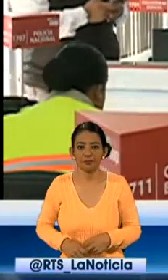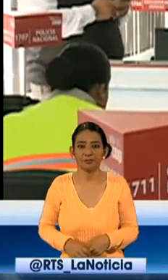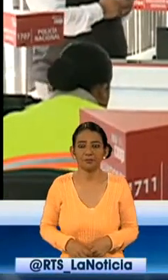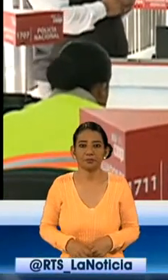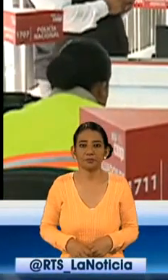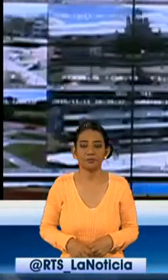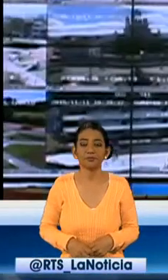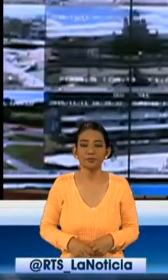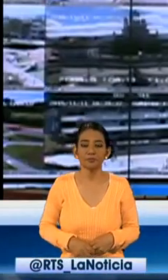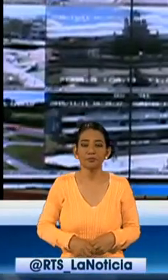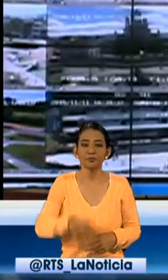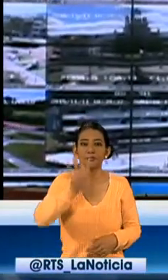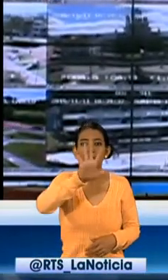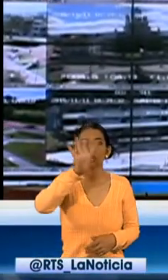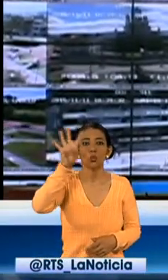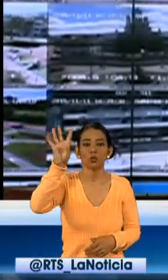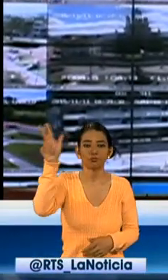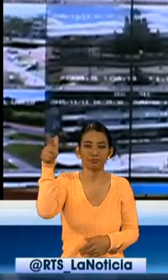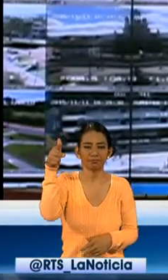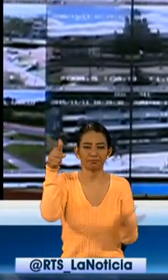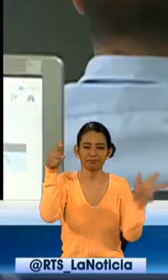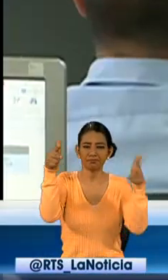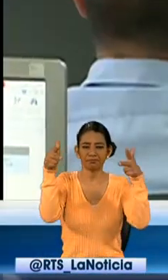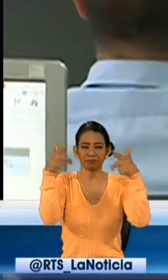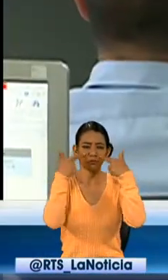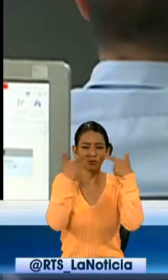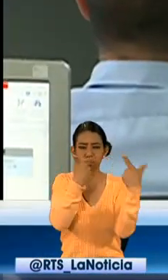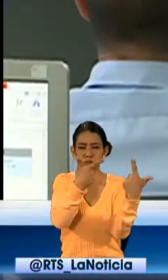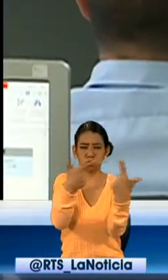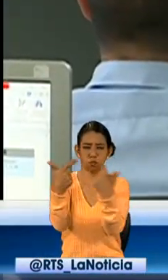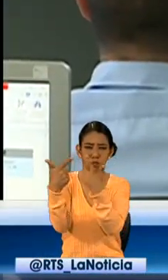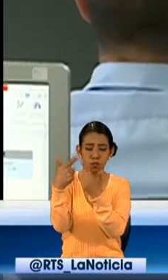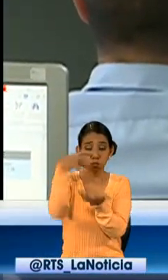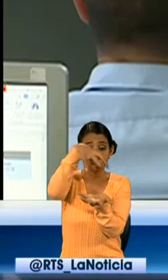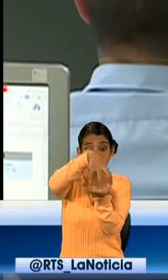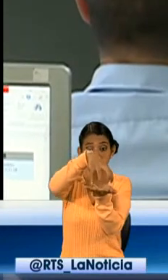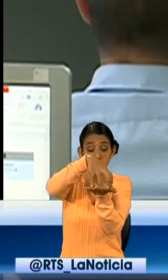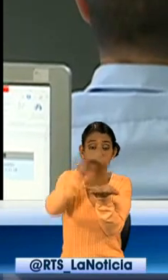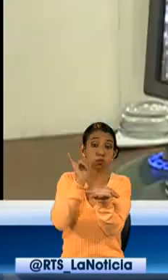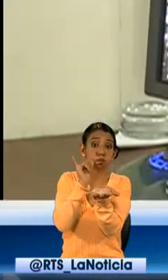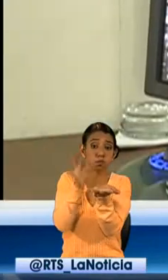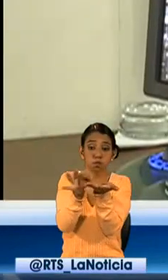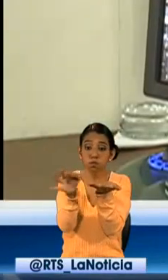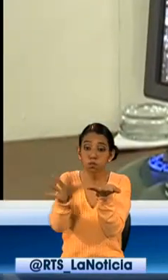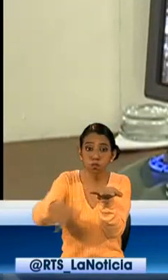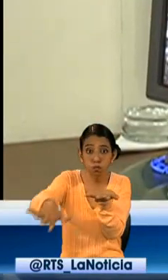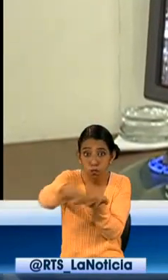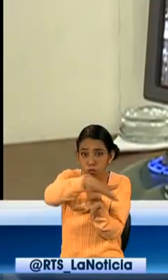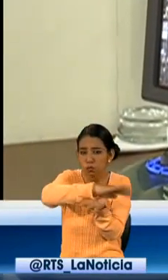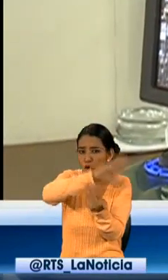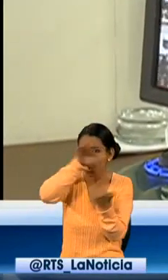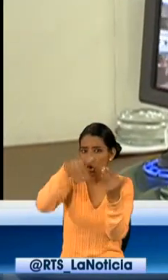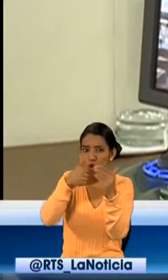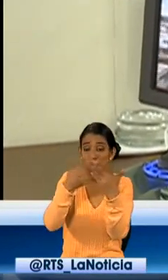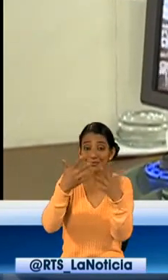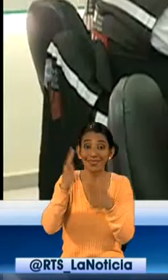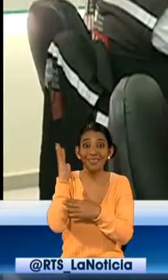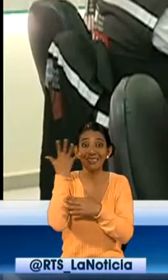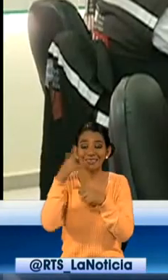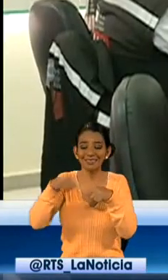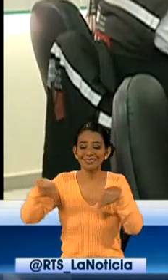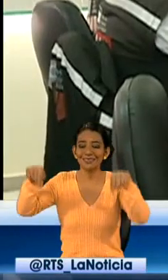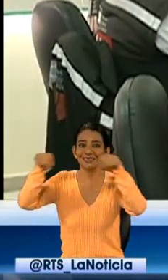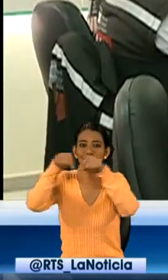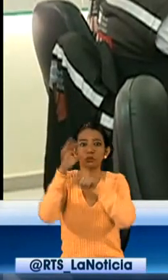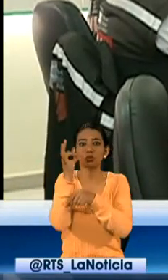Serán 54 cámaras de videovigilancia ubicadas en áreas urbanas y rurales del cantón Rumiñahui. La quinta sala operativa del ECU 911